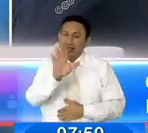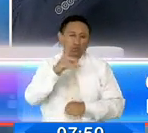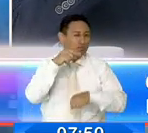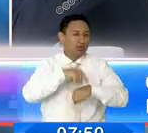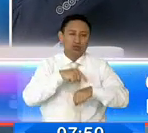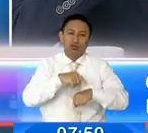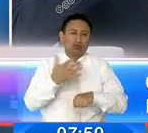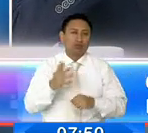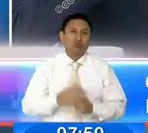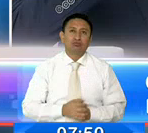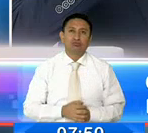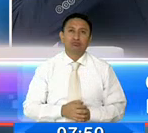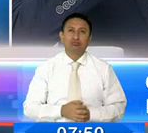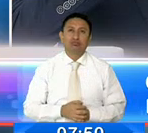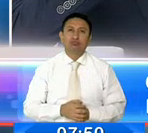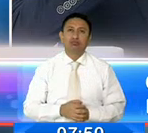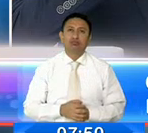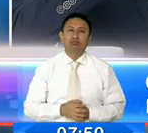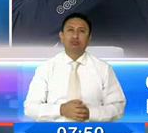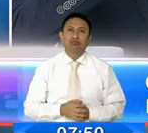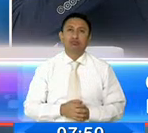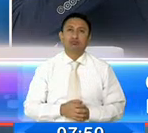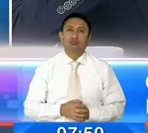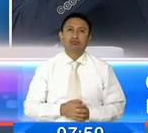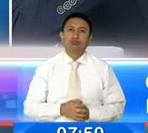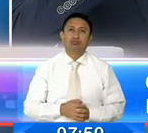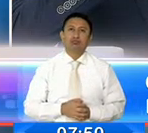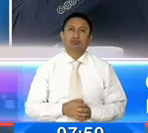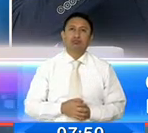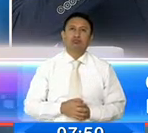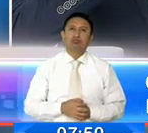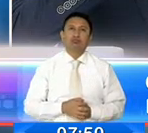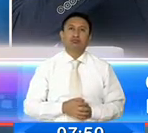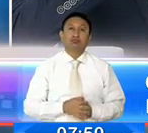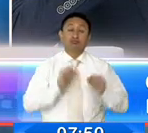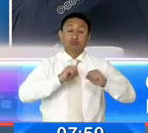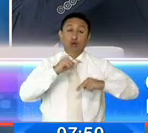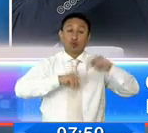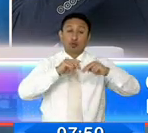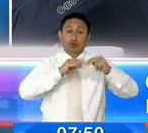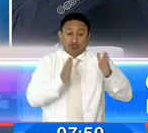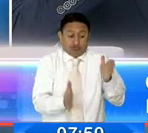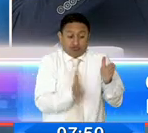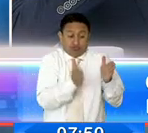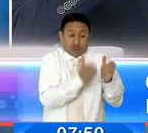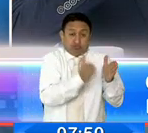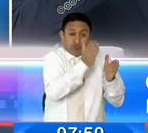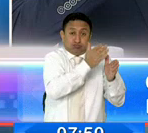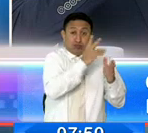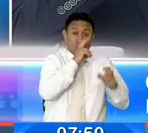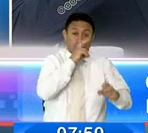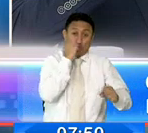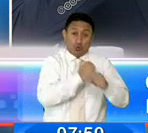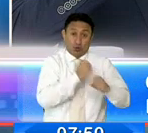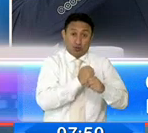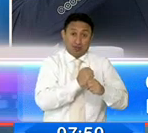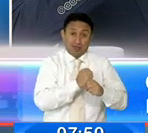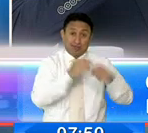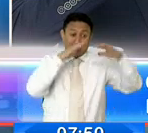Sí, probablemente. Inclusive se van a hacer paredes completas de hormigón para detener el proceso. O